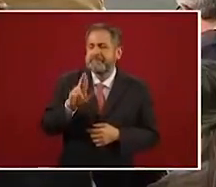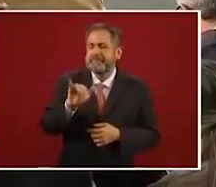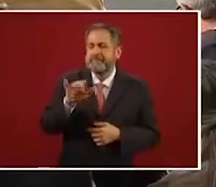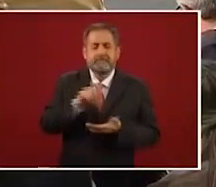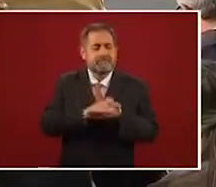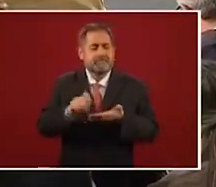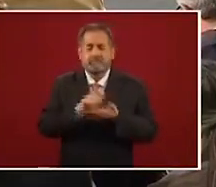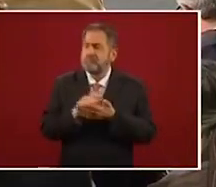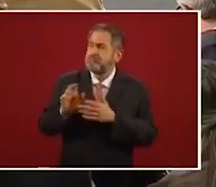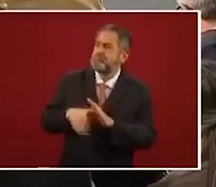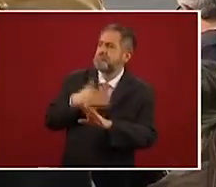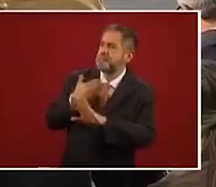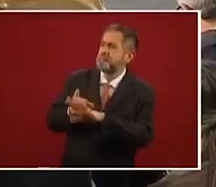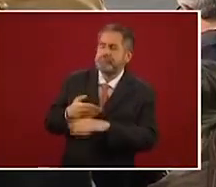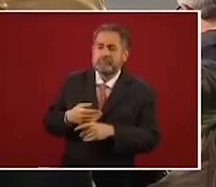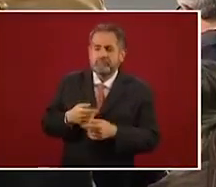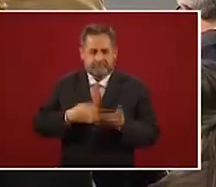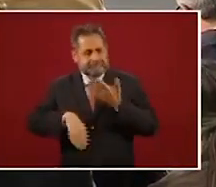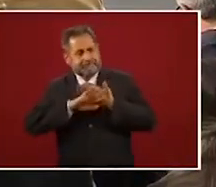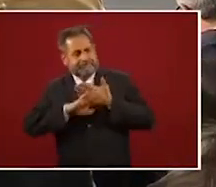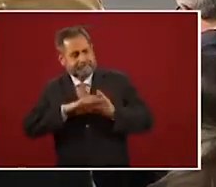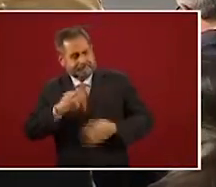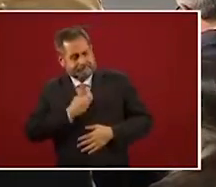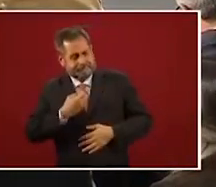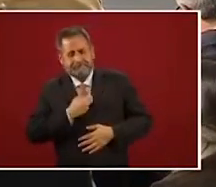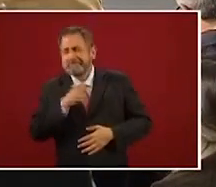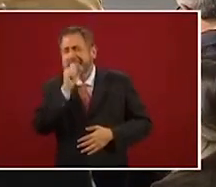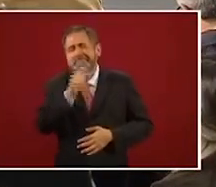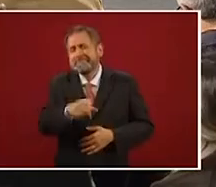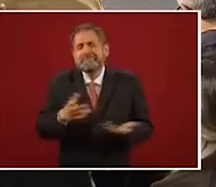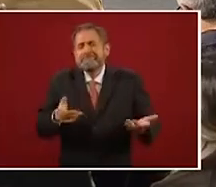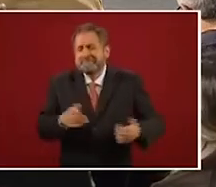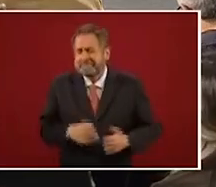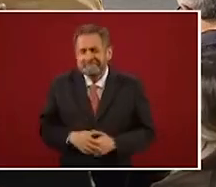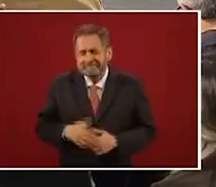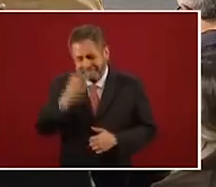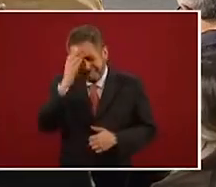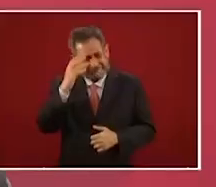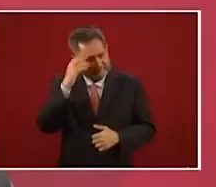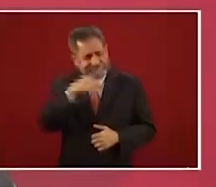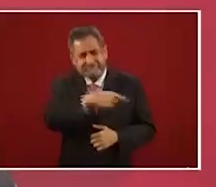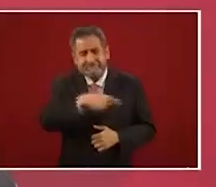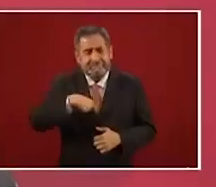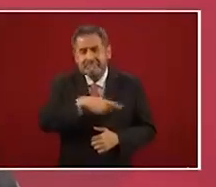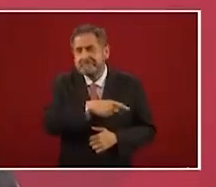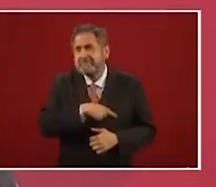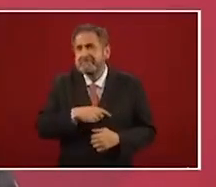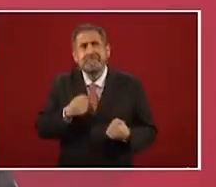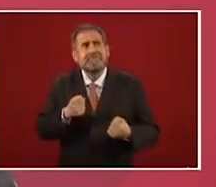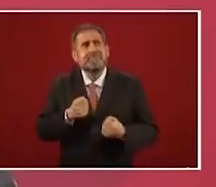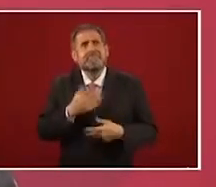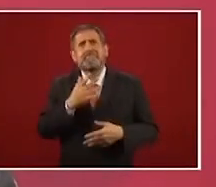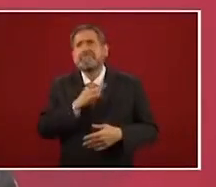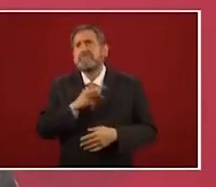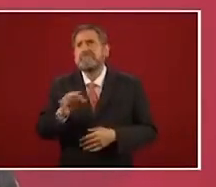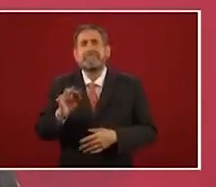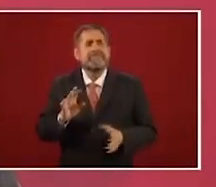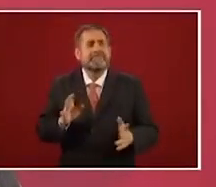escriba en contra mía si llevamos